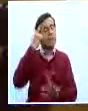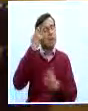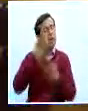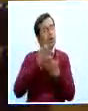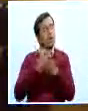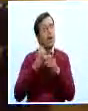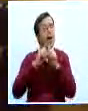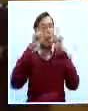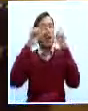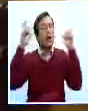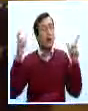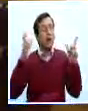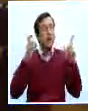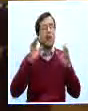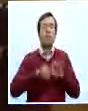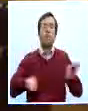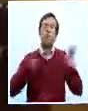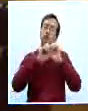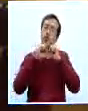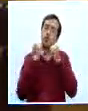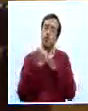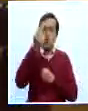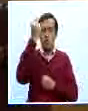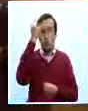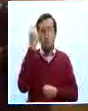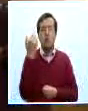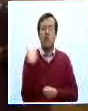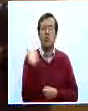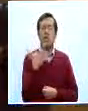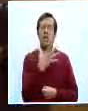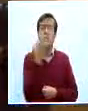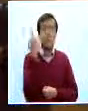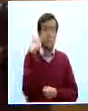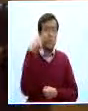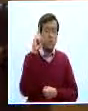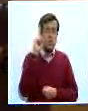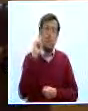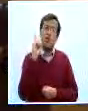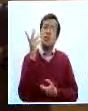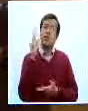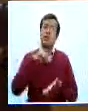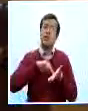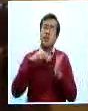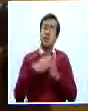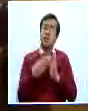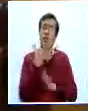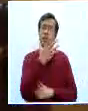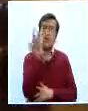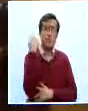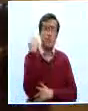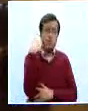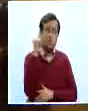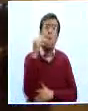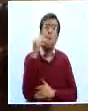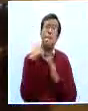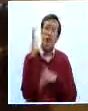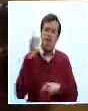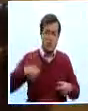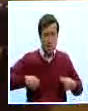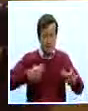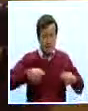y en sentido de sociedad si el estado tiene quinientos millones más para este año Lo que implica también son quinientos millones más en gastos